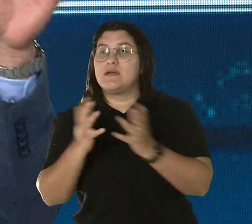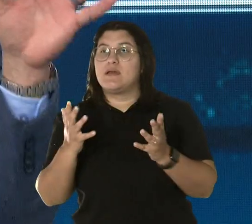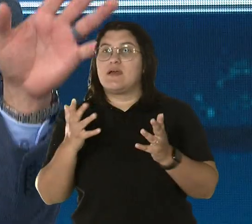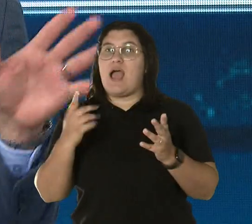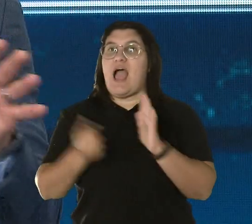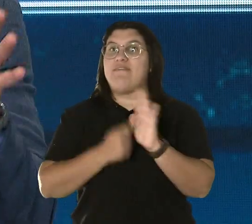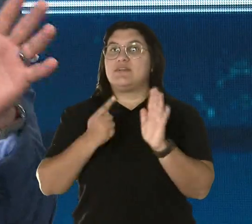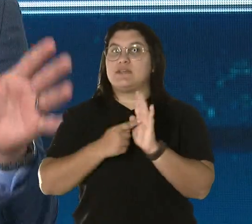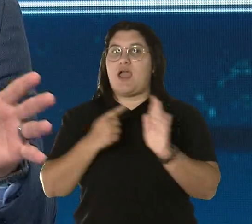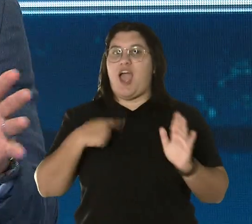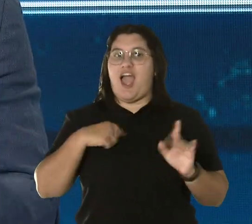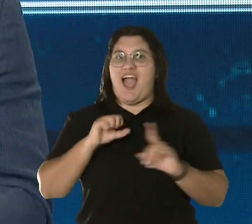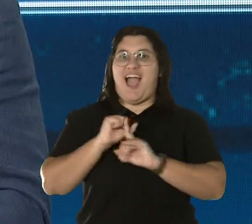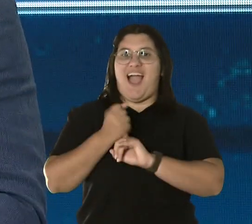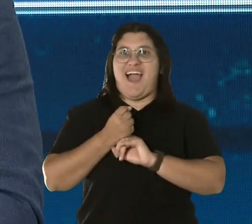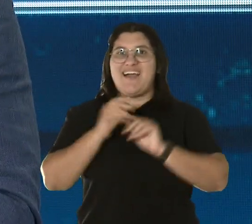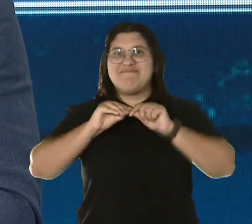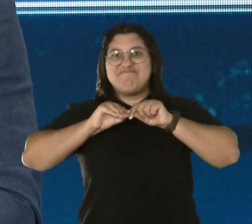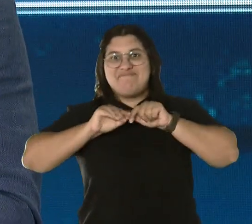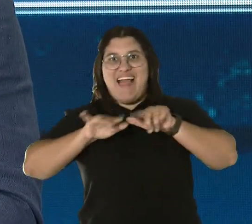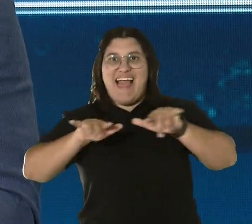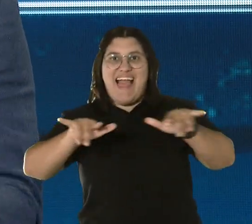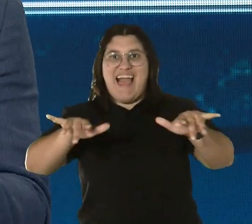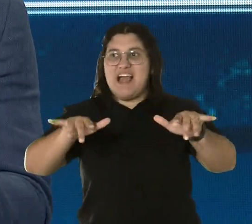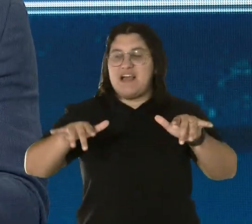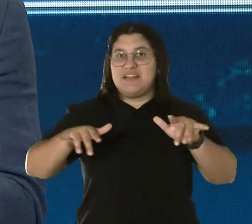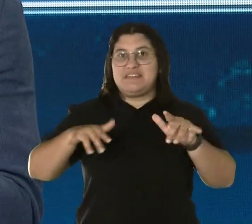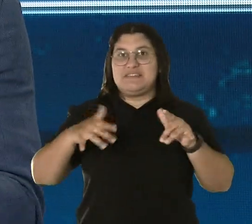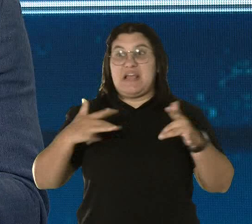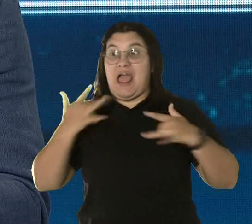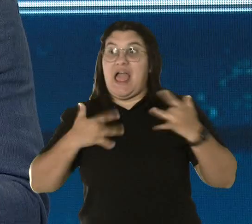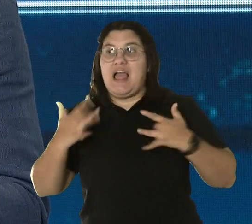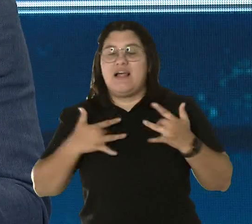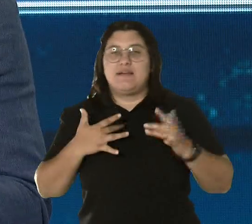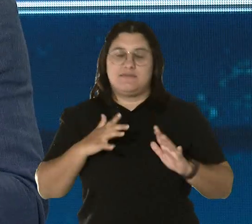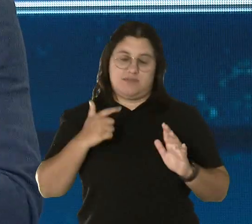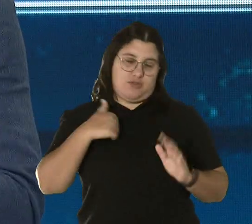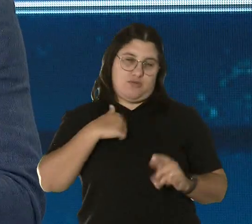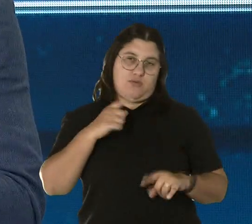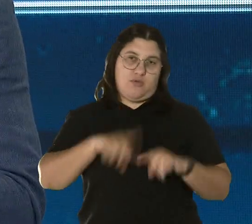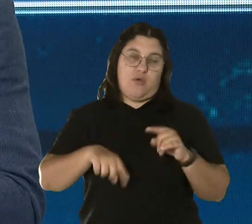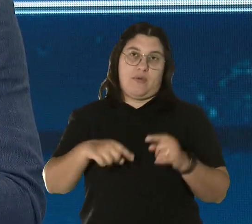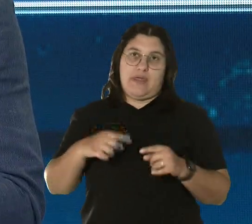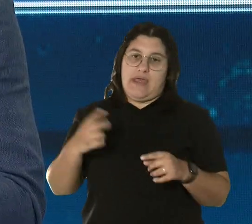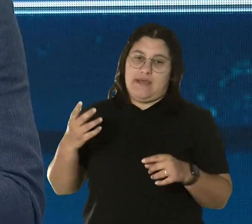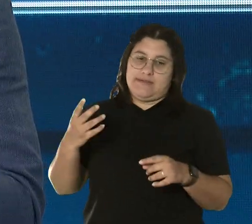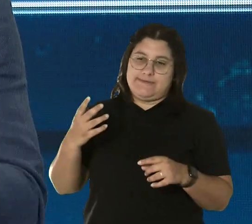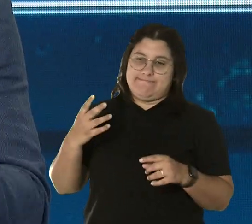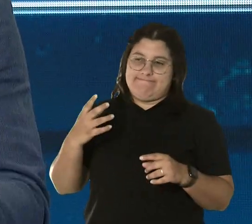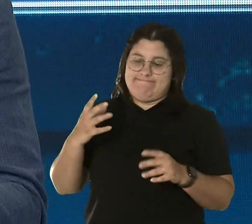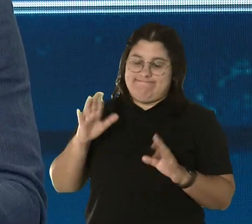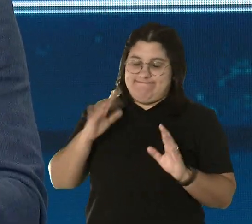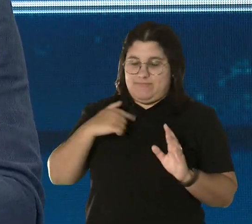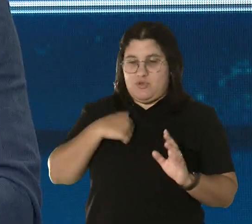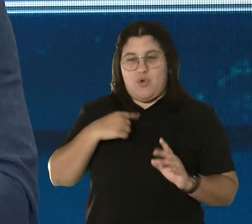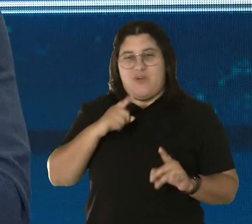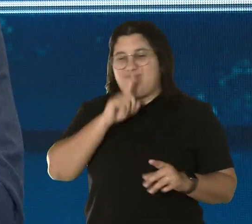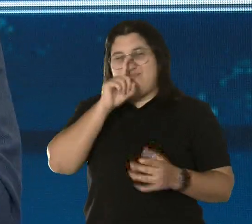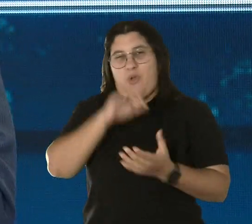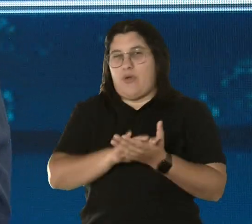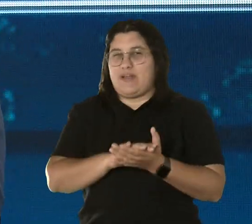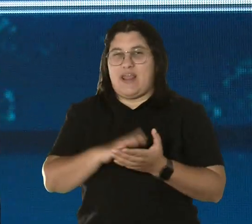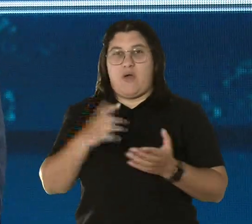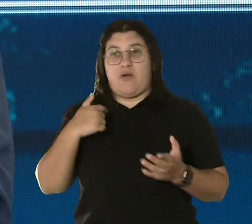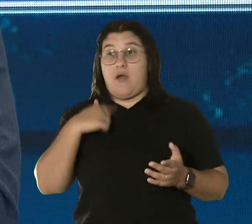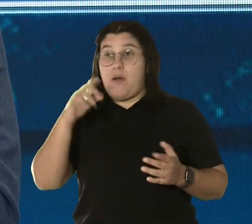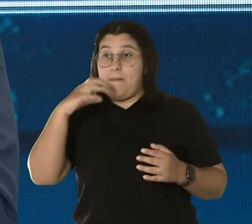crear la situación. Yo no puedo poner la mano en un picador, ¿verdad? Por nadie, pero yo dudo que un patrono que ya